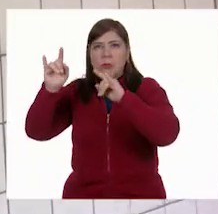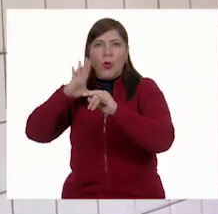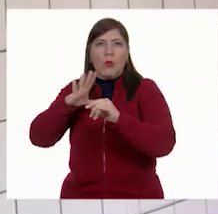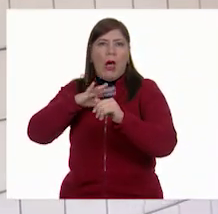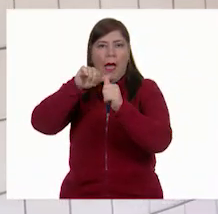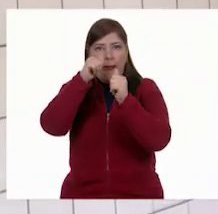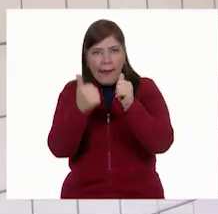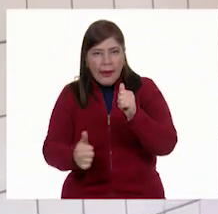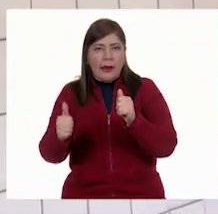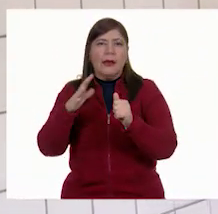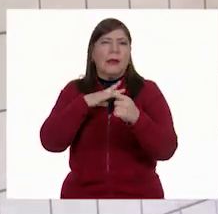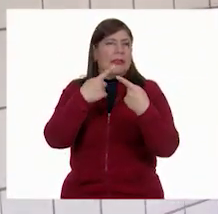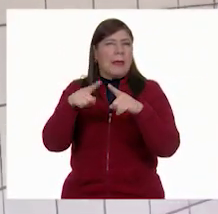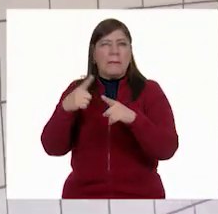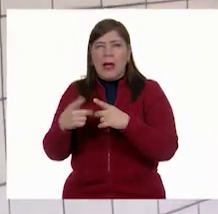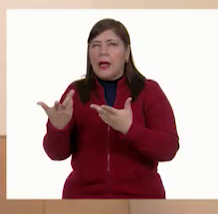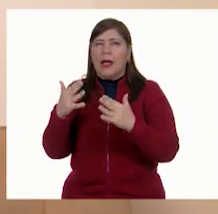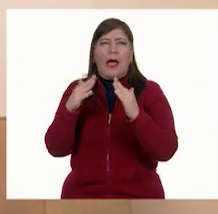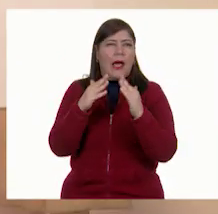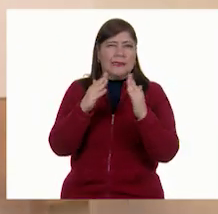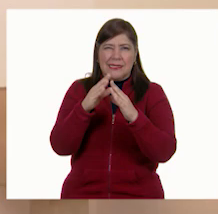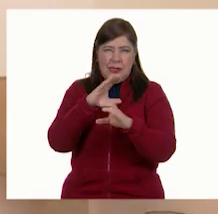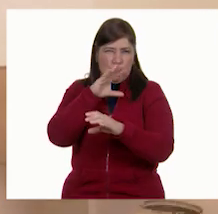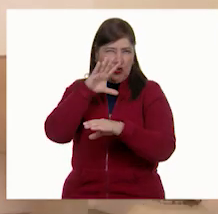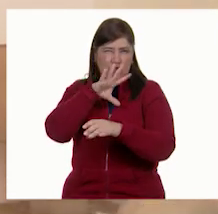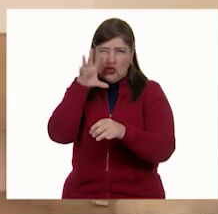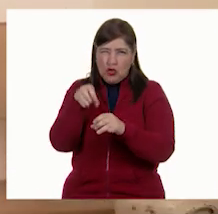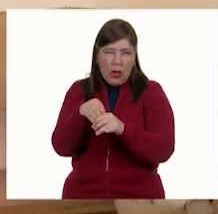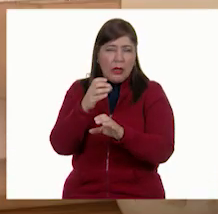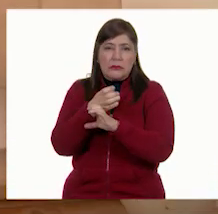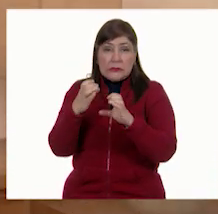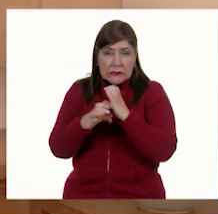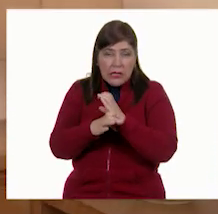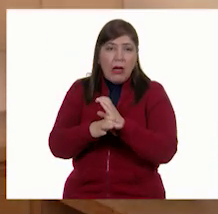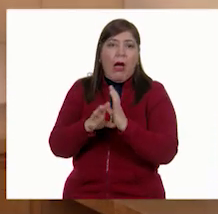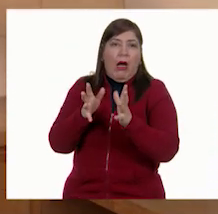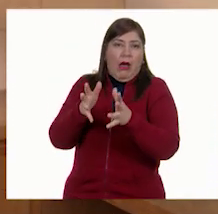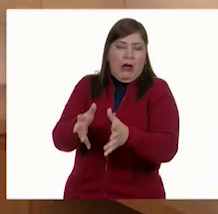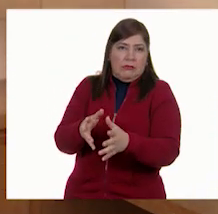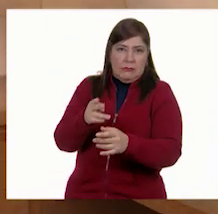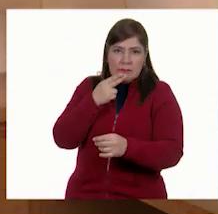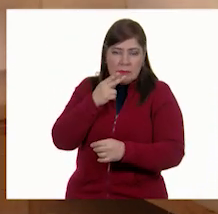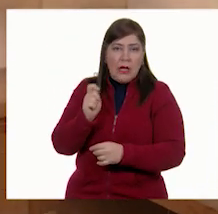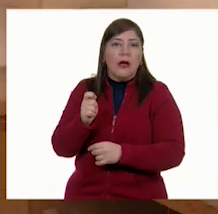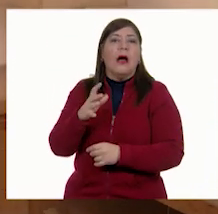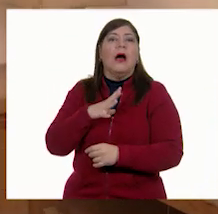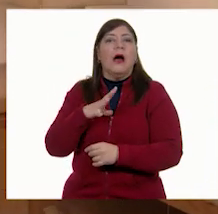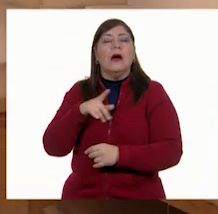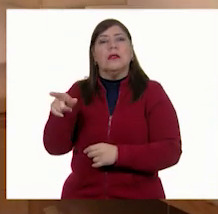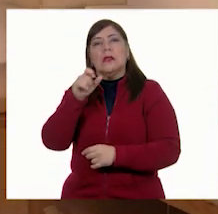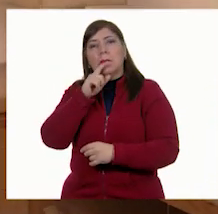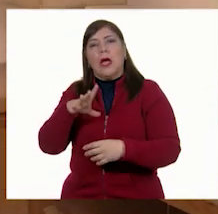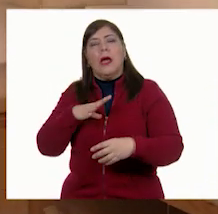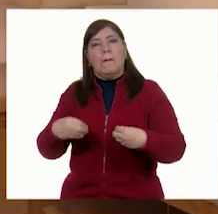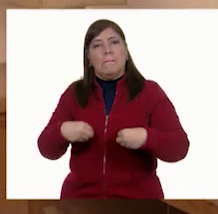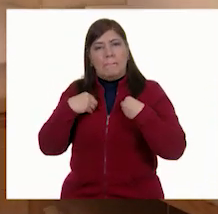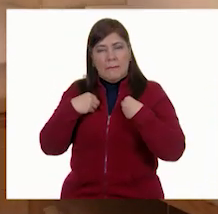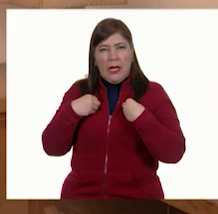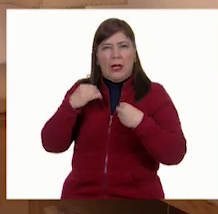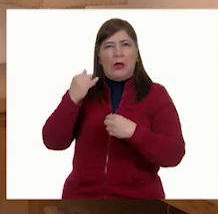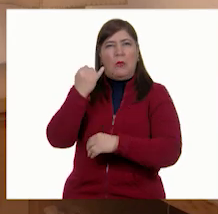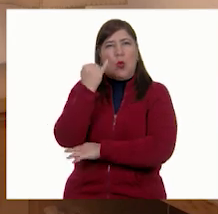enseres domésticos, inclusive todavía aquí viviendo el jardinero, don